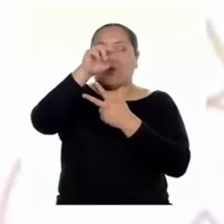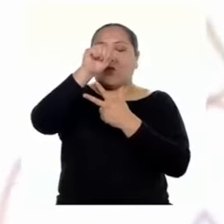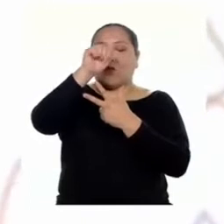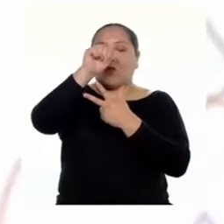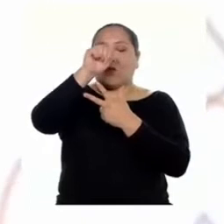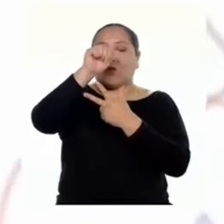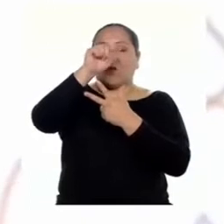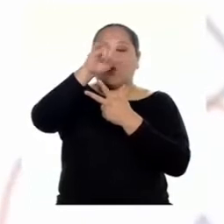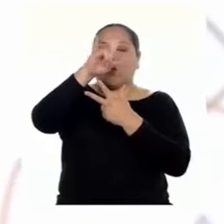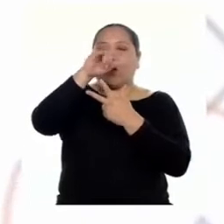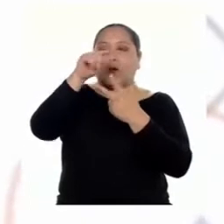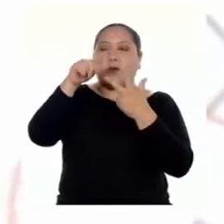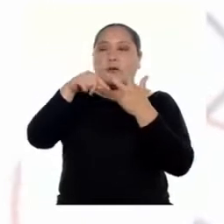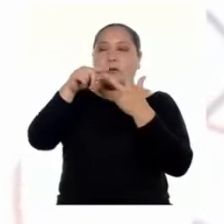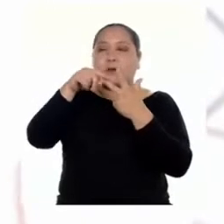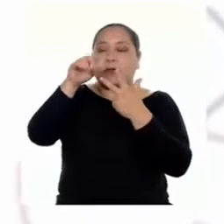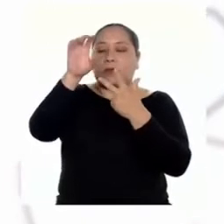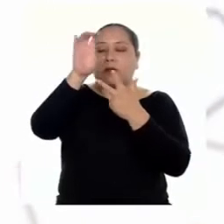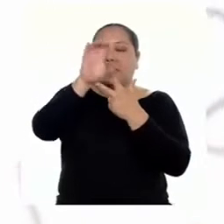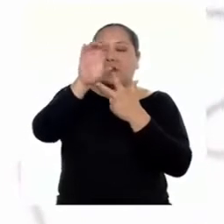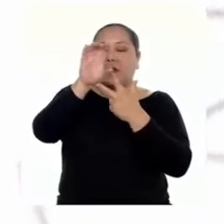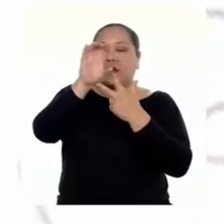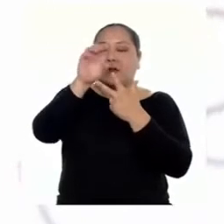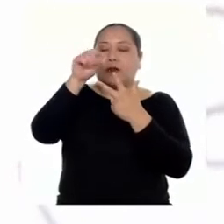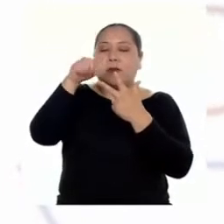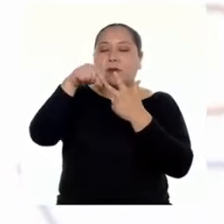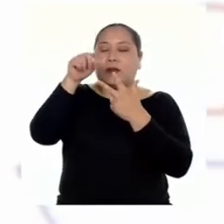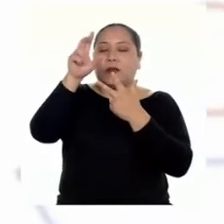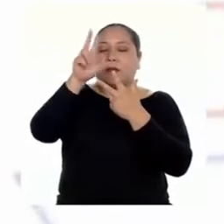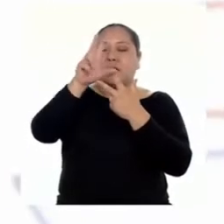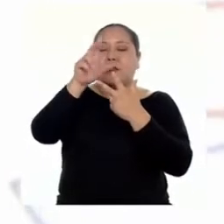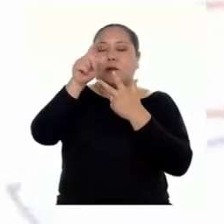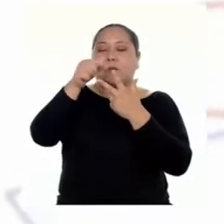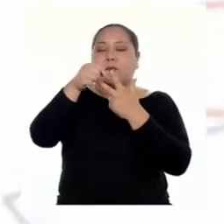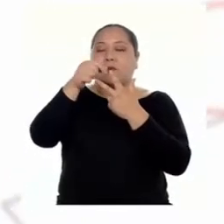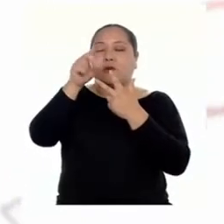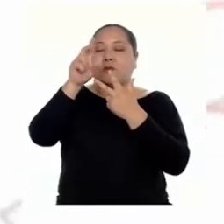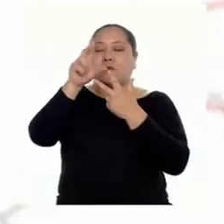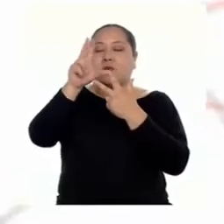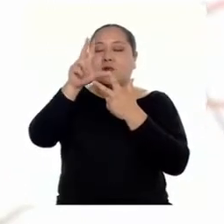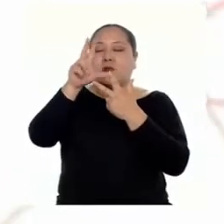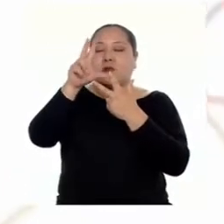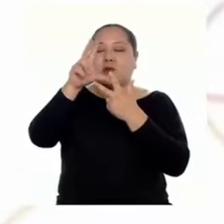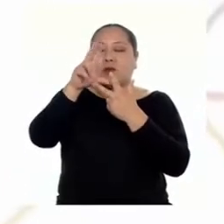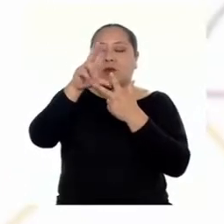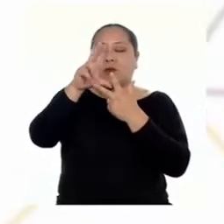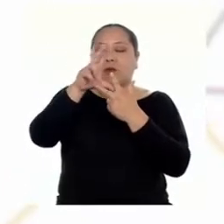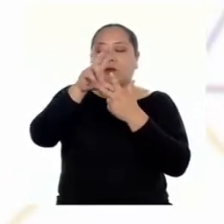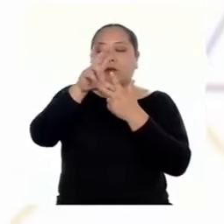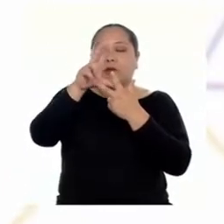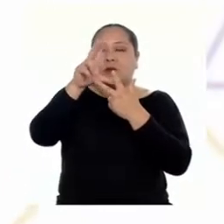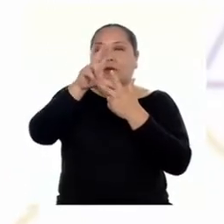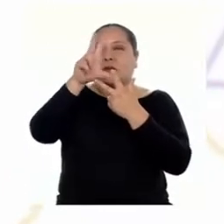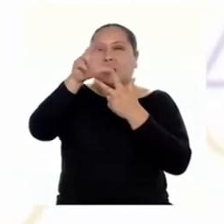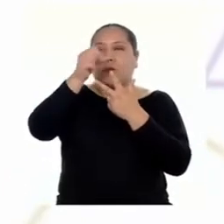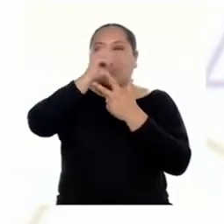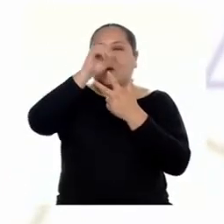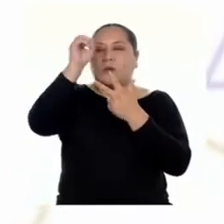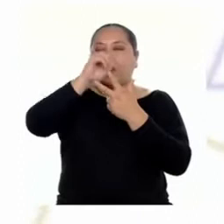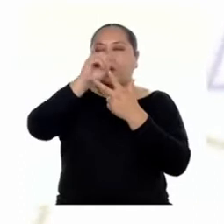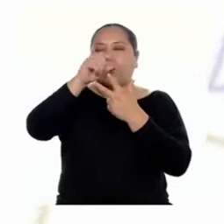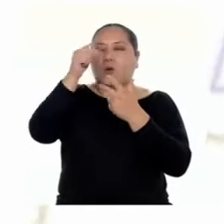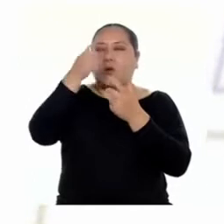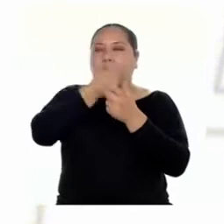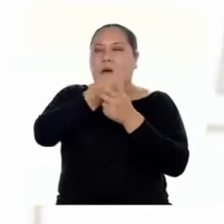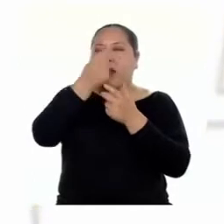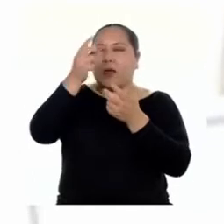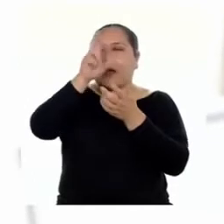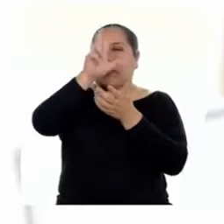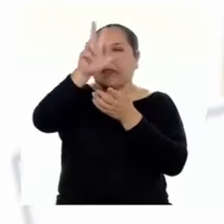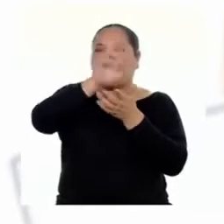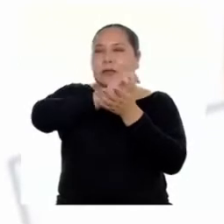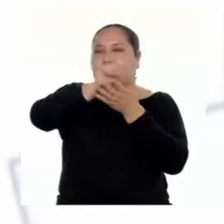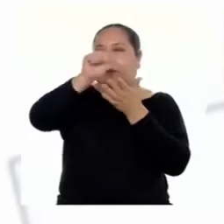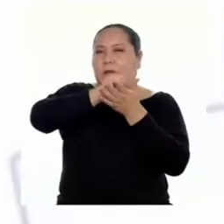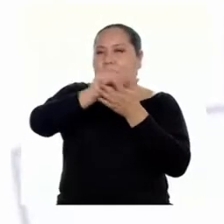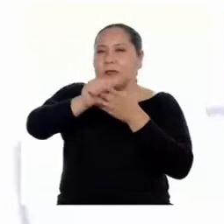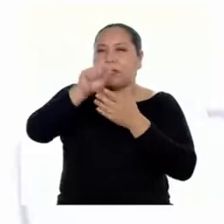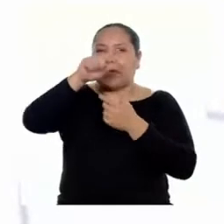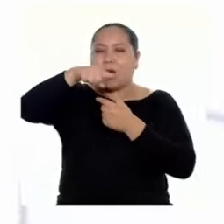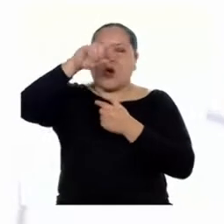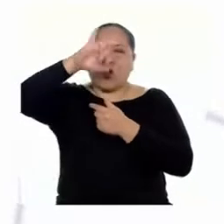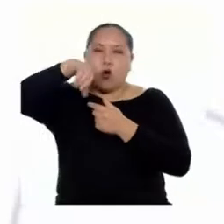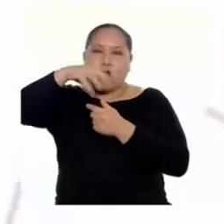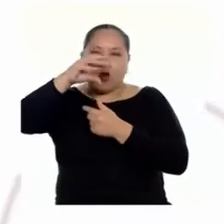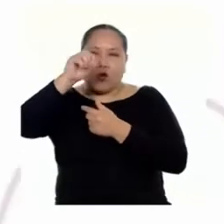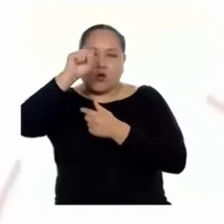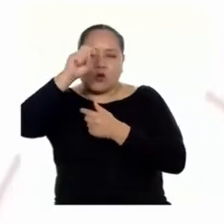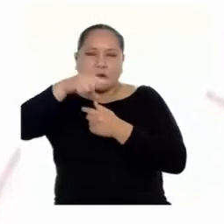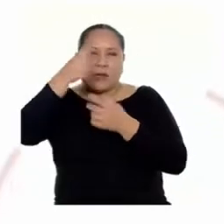Y entidad financiera C, 3% de tasa de interés compuesto capitalizable trimestralmente. Sobre esto, José debe tomar una